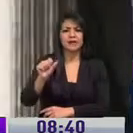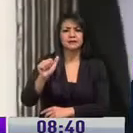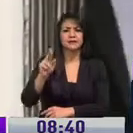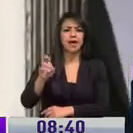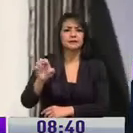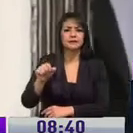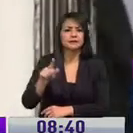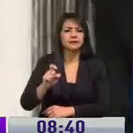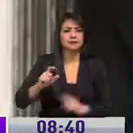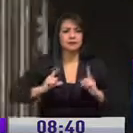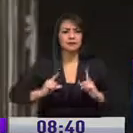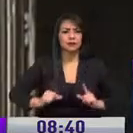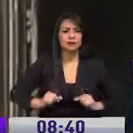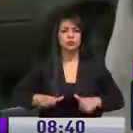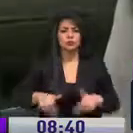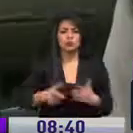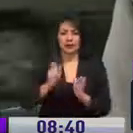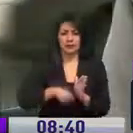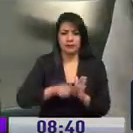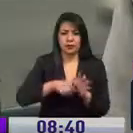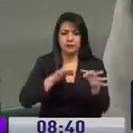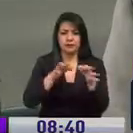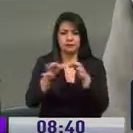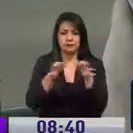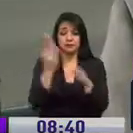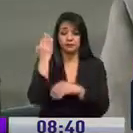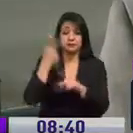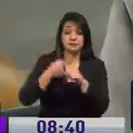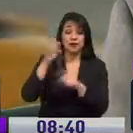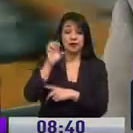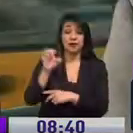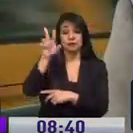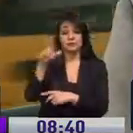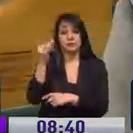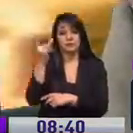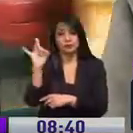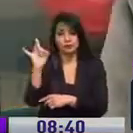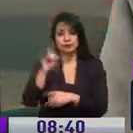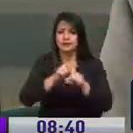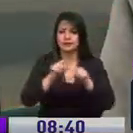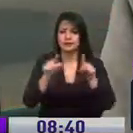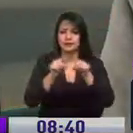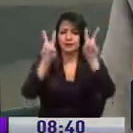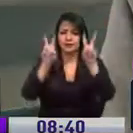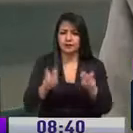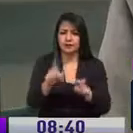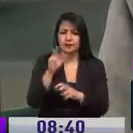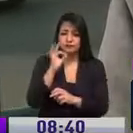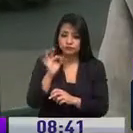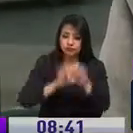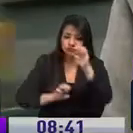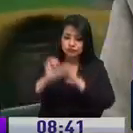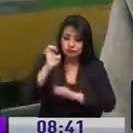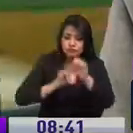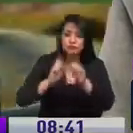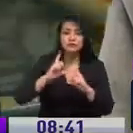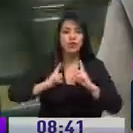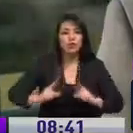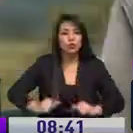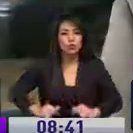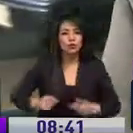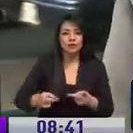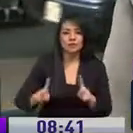el abogado Poveda mencionó: en el mes de enero del 2018 se estableció a través de diversos exámenes, tanto médicos como psicológicos, una